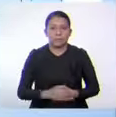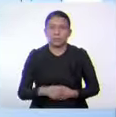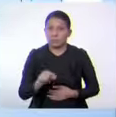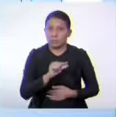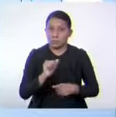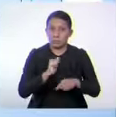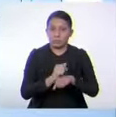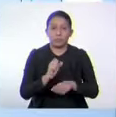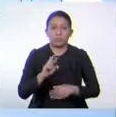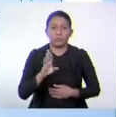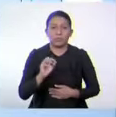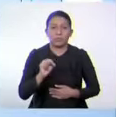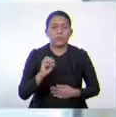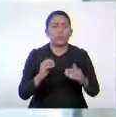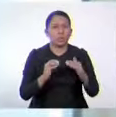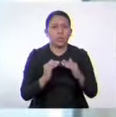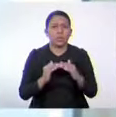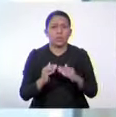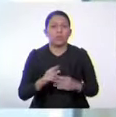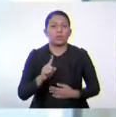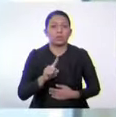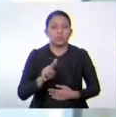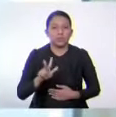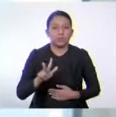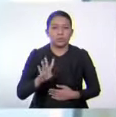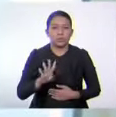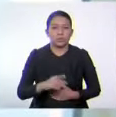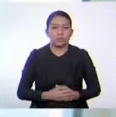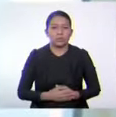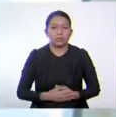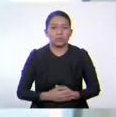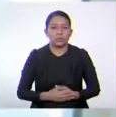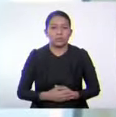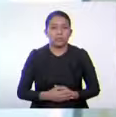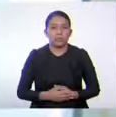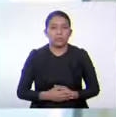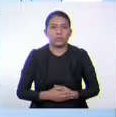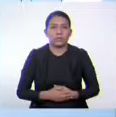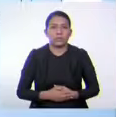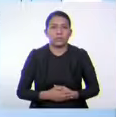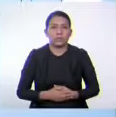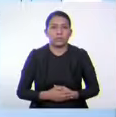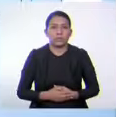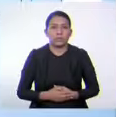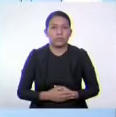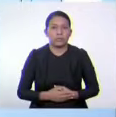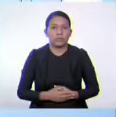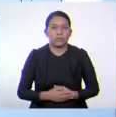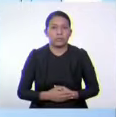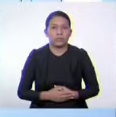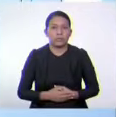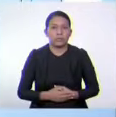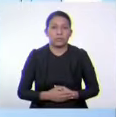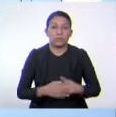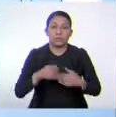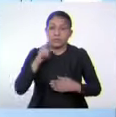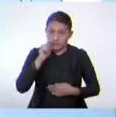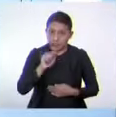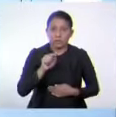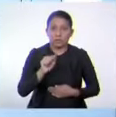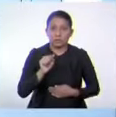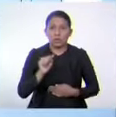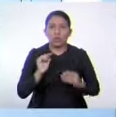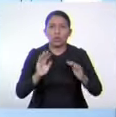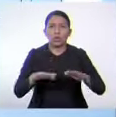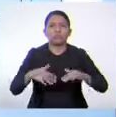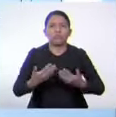carbono, también 1, 2, 3, 4. Él está estable. Y es así como se